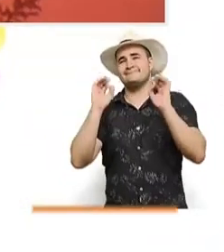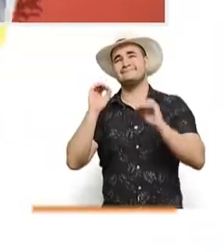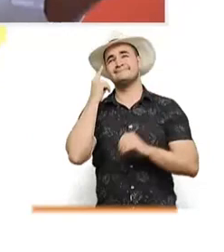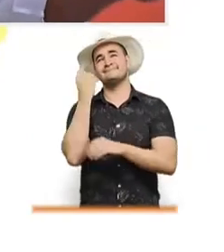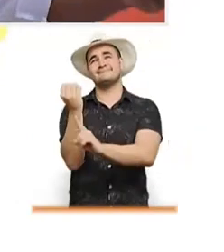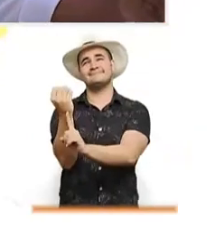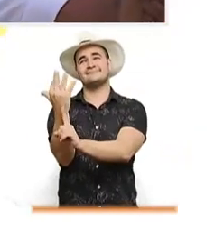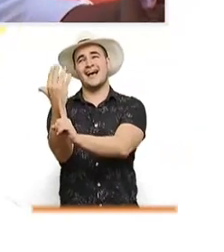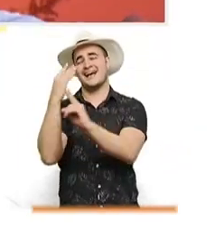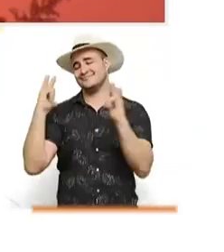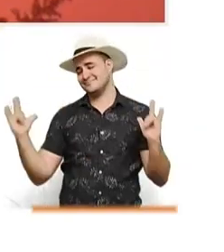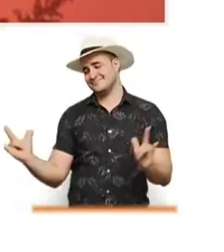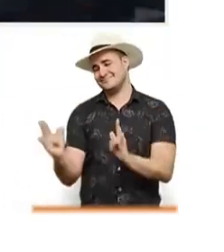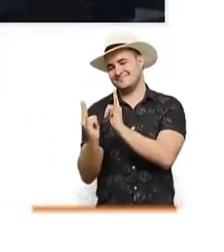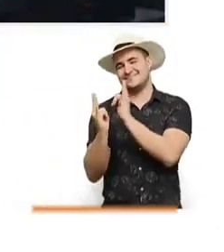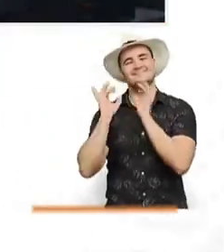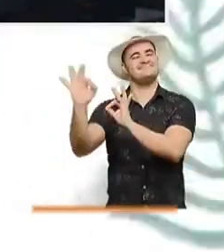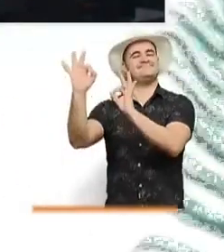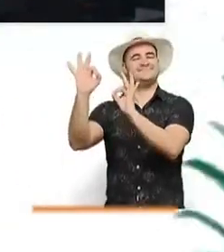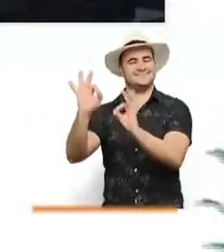de una vela.